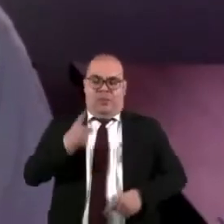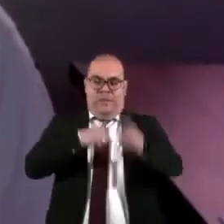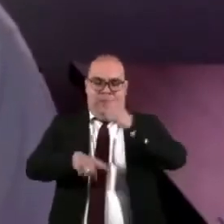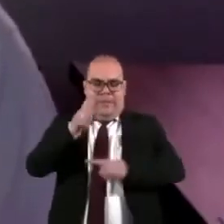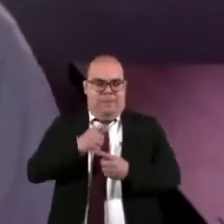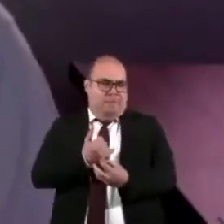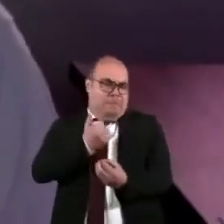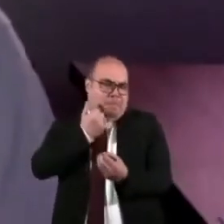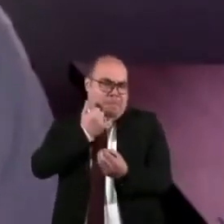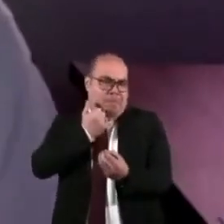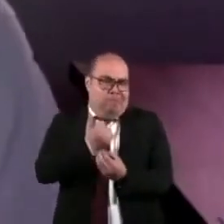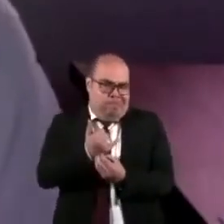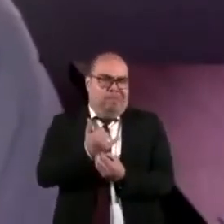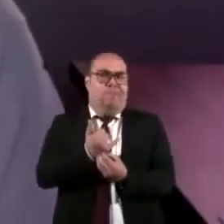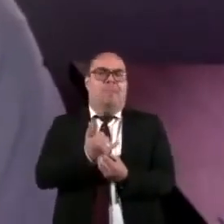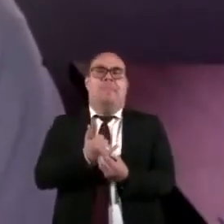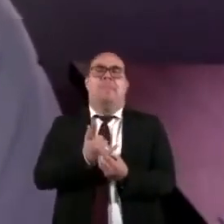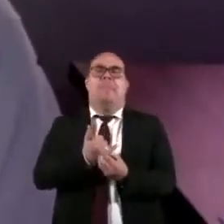preciso posible